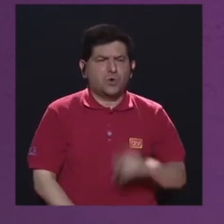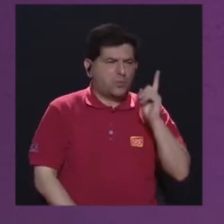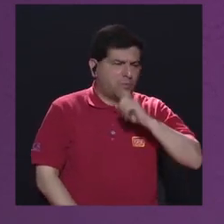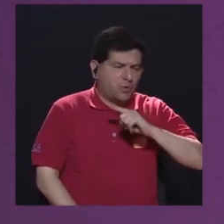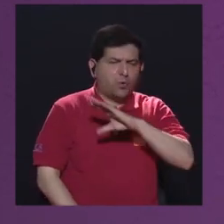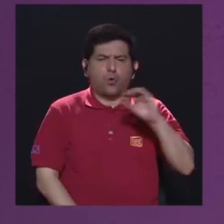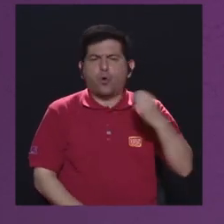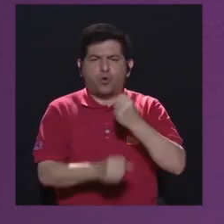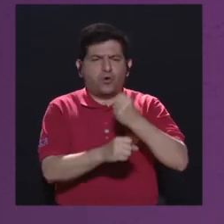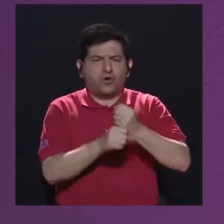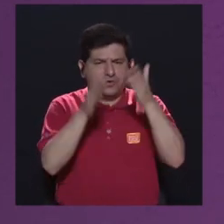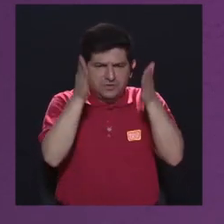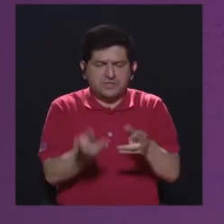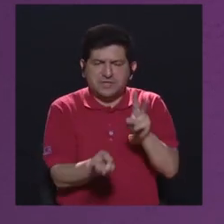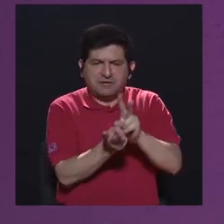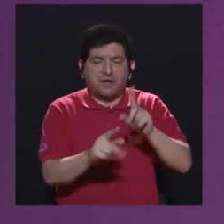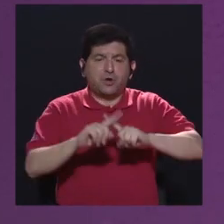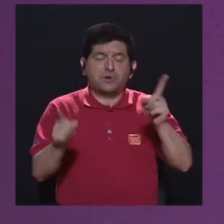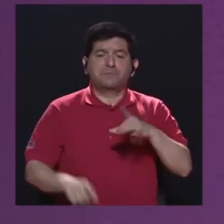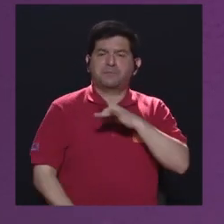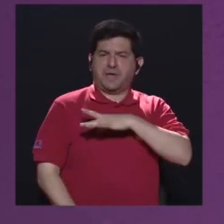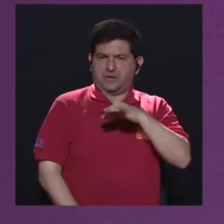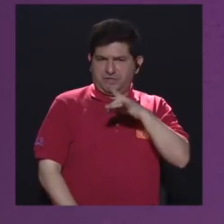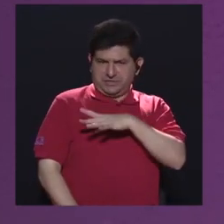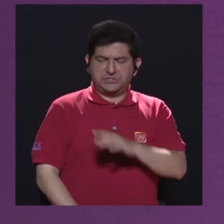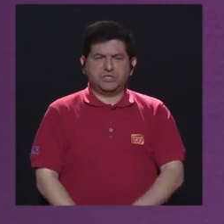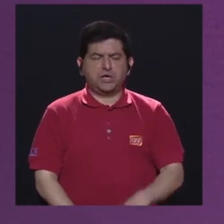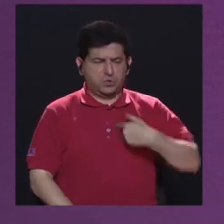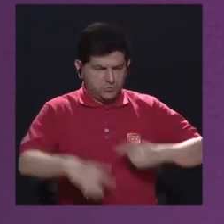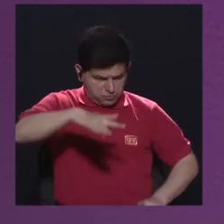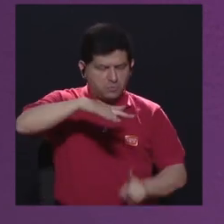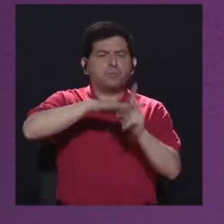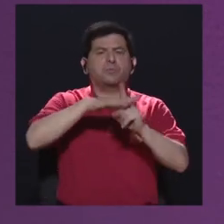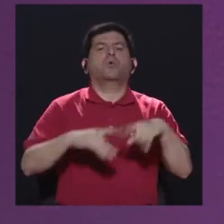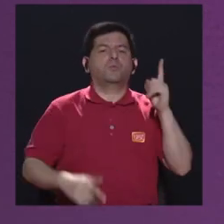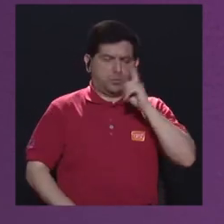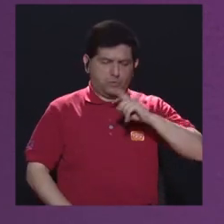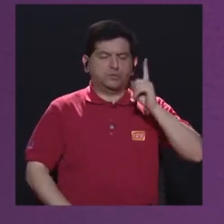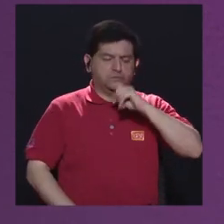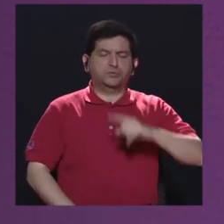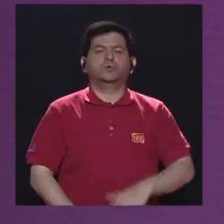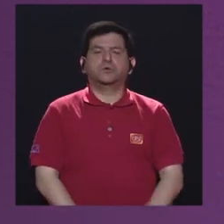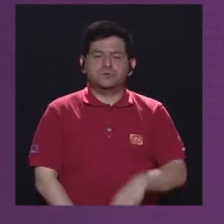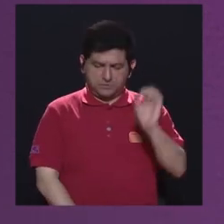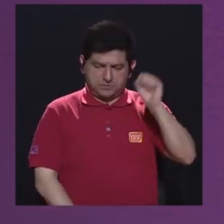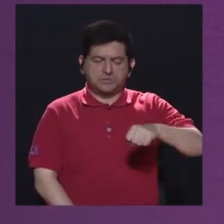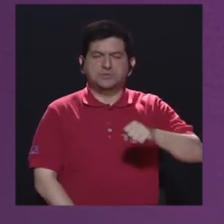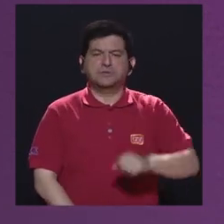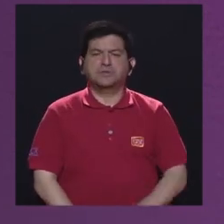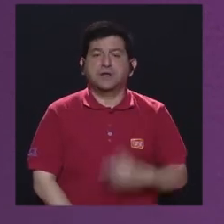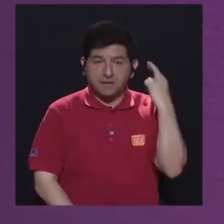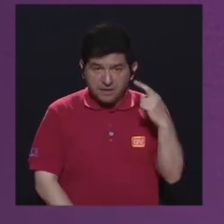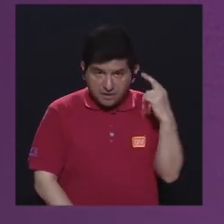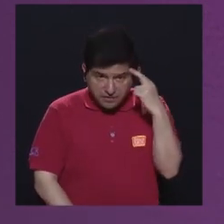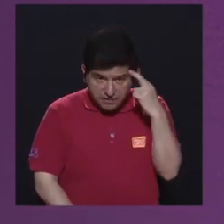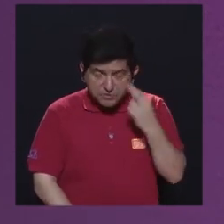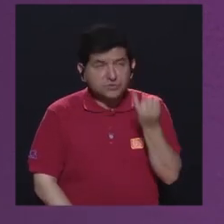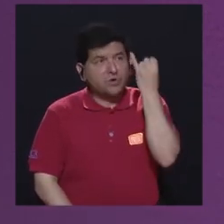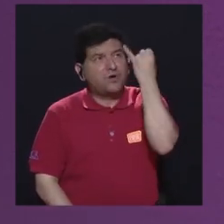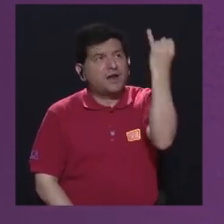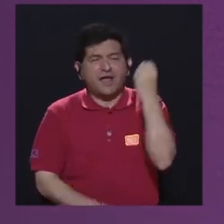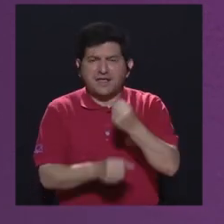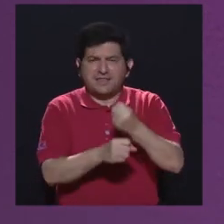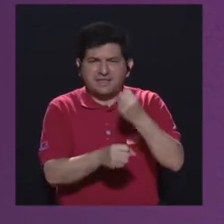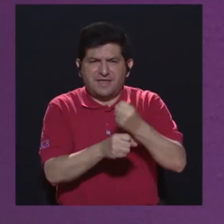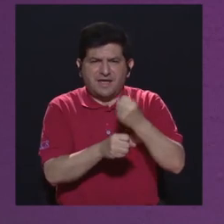sexual, pero estratégicamente en Chile me visibilizo como puto, como prostituto, porque la idea de